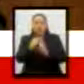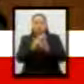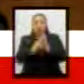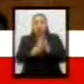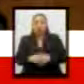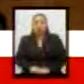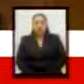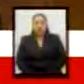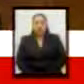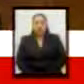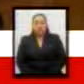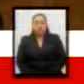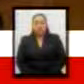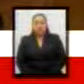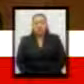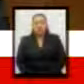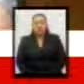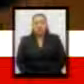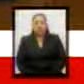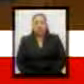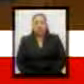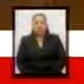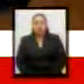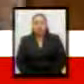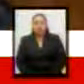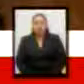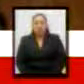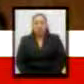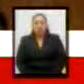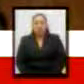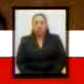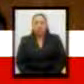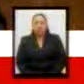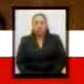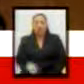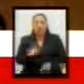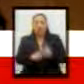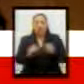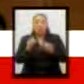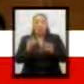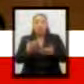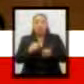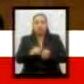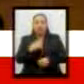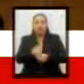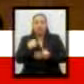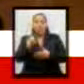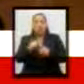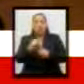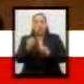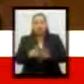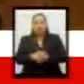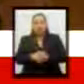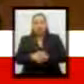programas. Aquellos que van teniendo más resultados deberán tener mejor dotación en su asignación de recursos, una mayor dotación de